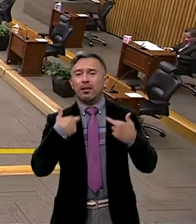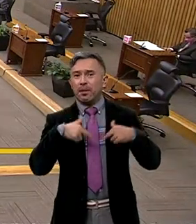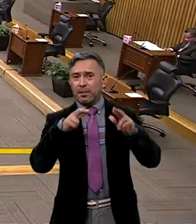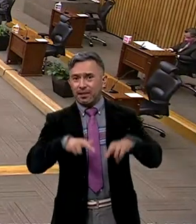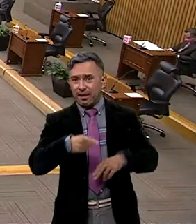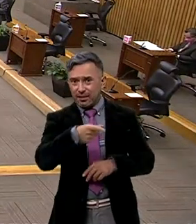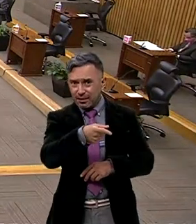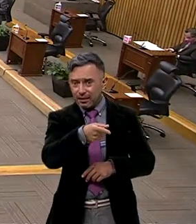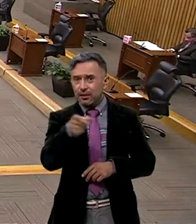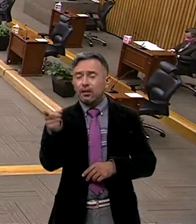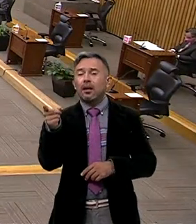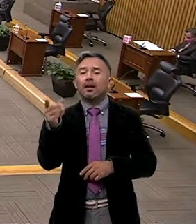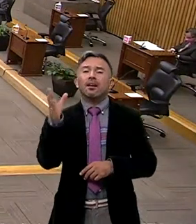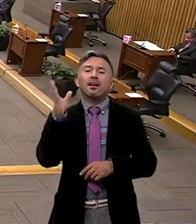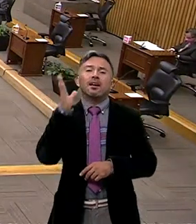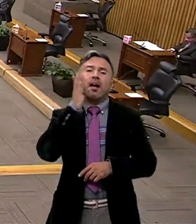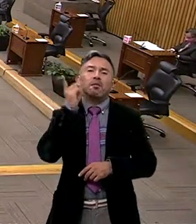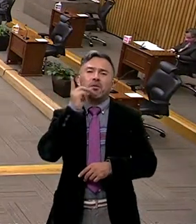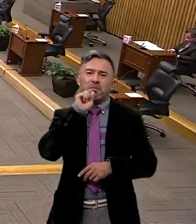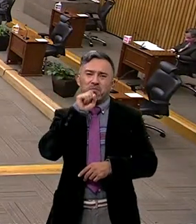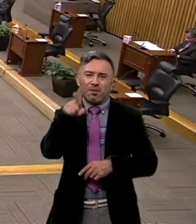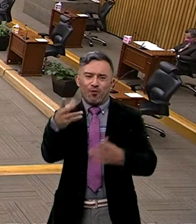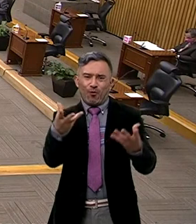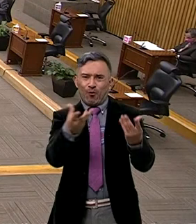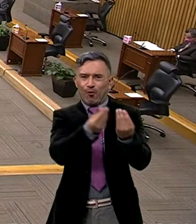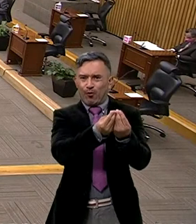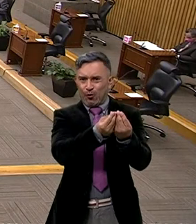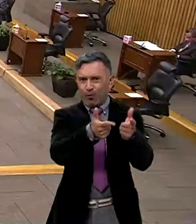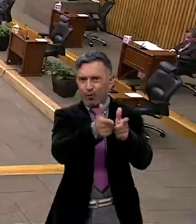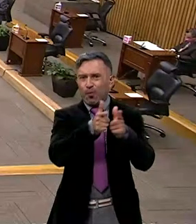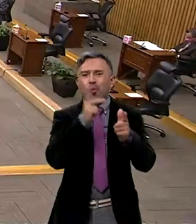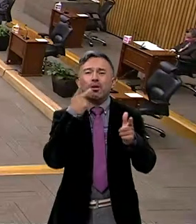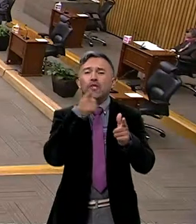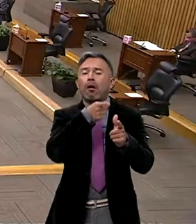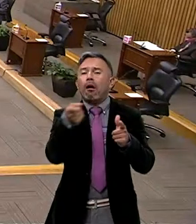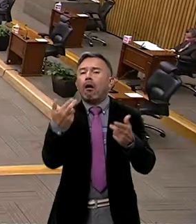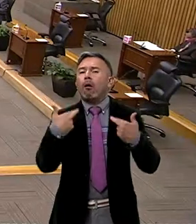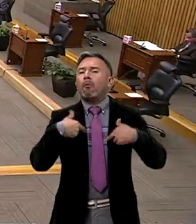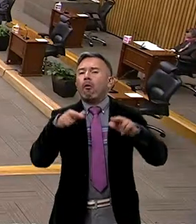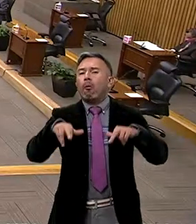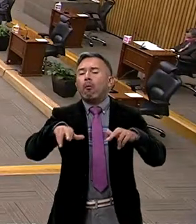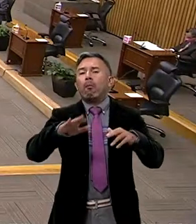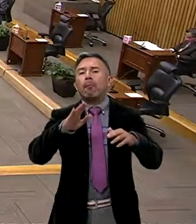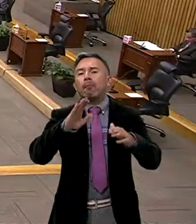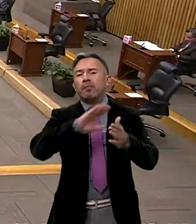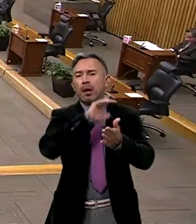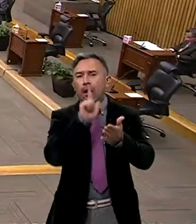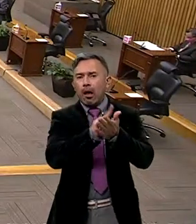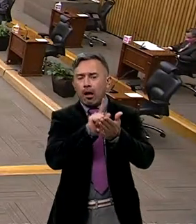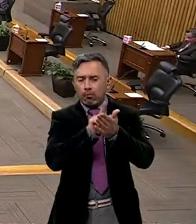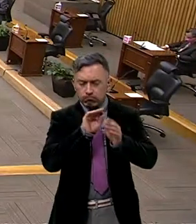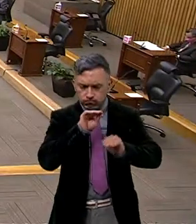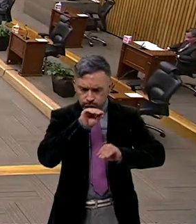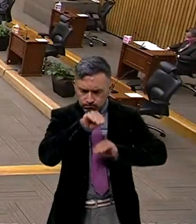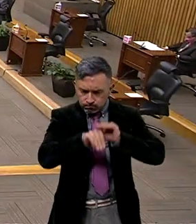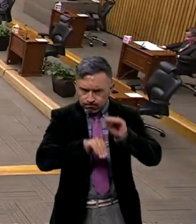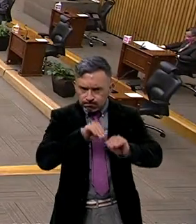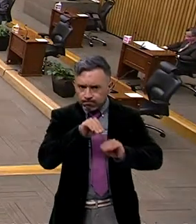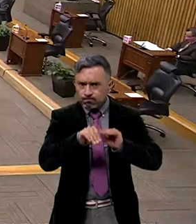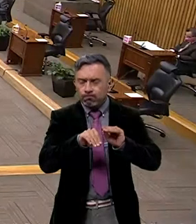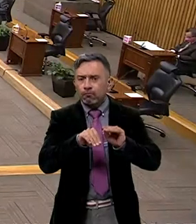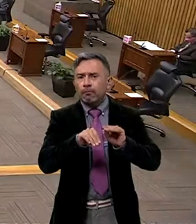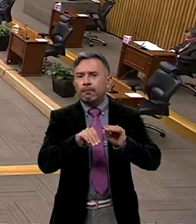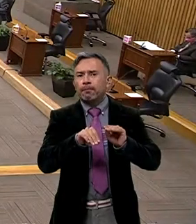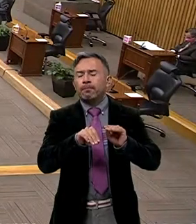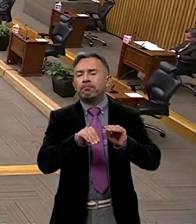de su grupo parlamentario que han legislado y han estado permanentemente